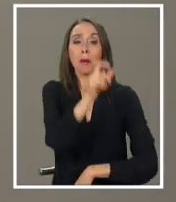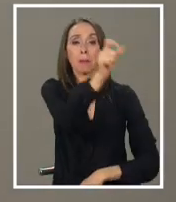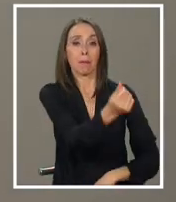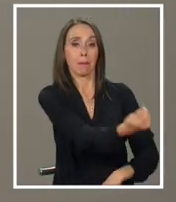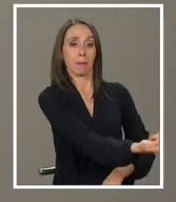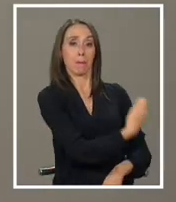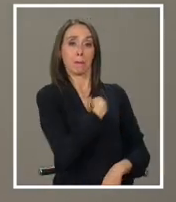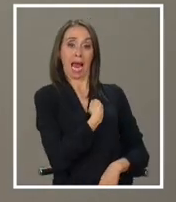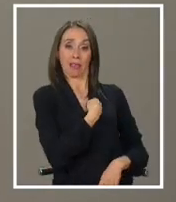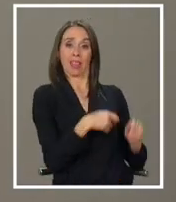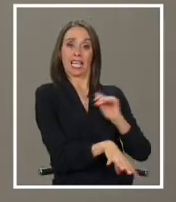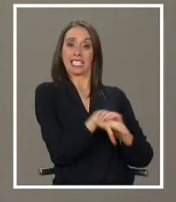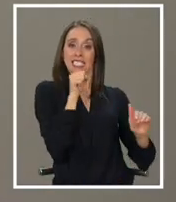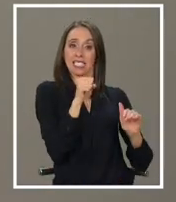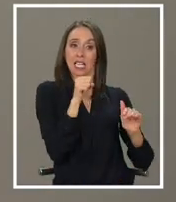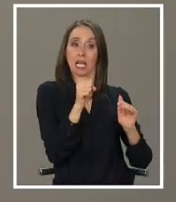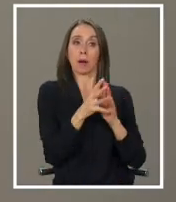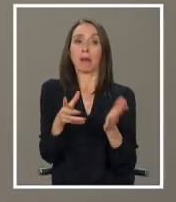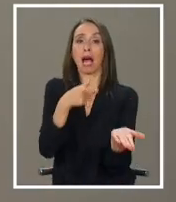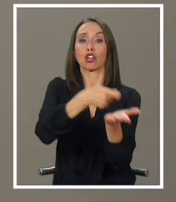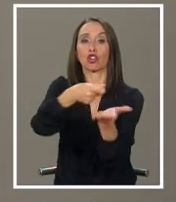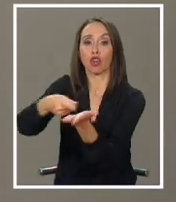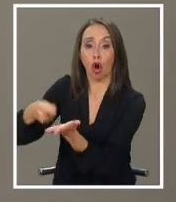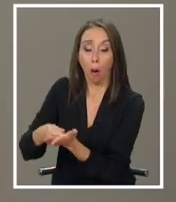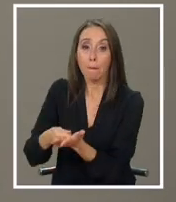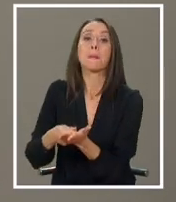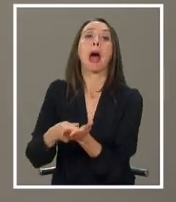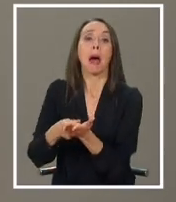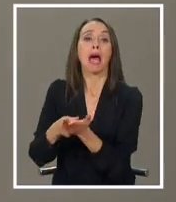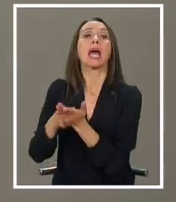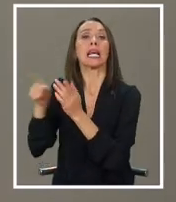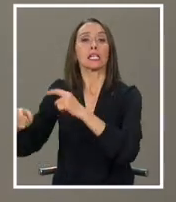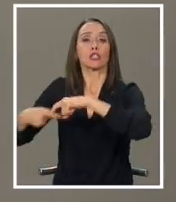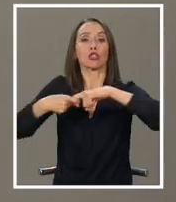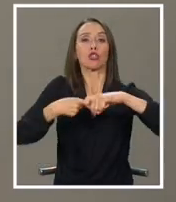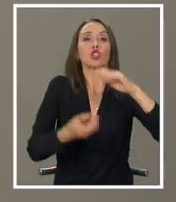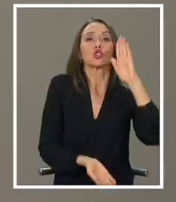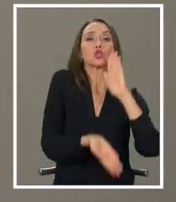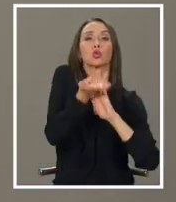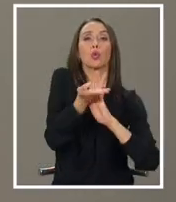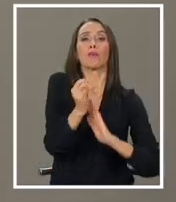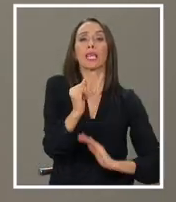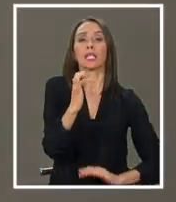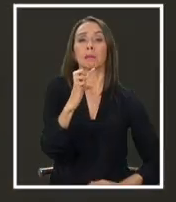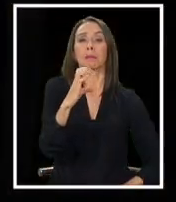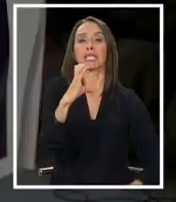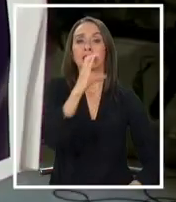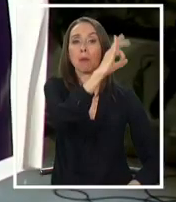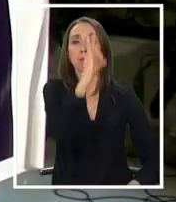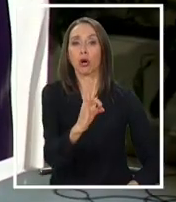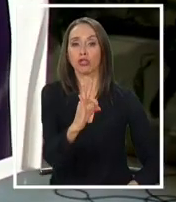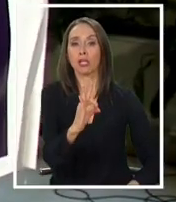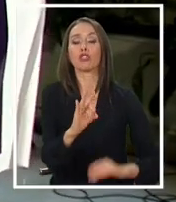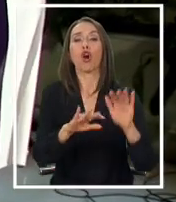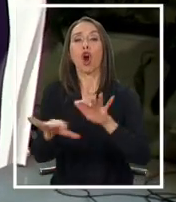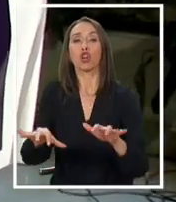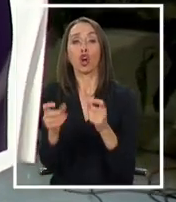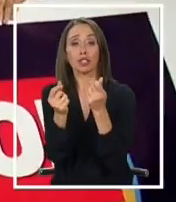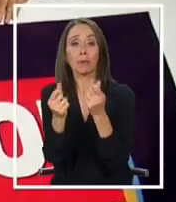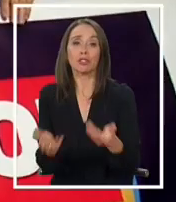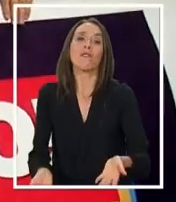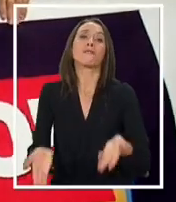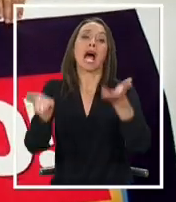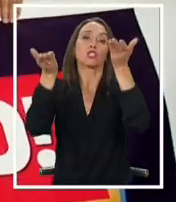plata, va a tener un mayor consumo y va a afectar al IPC, lo que llamamos la inflación. Discusión sobre un